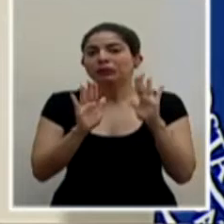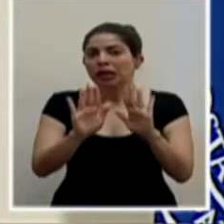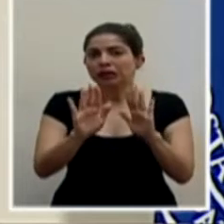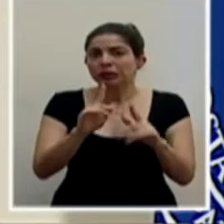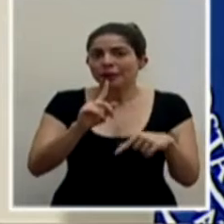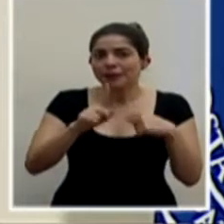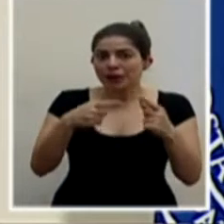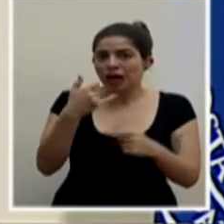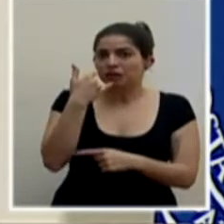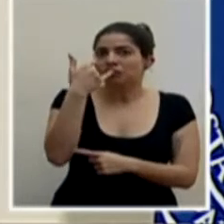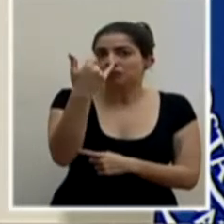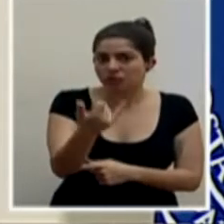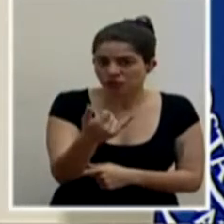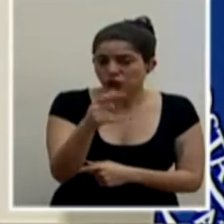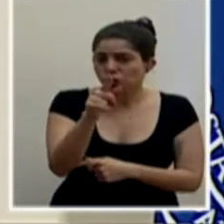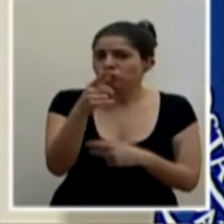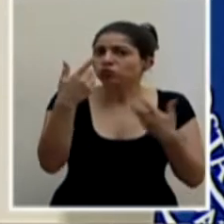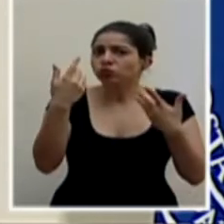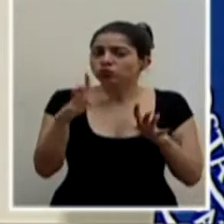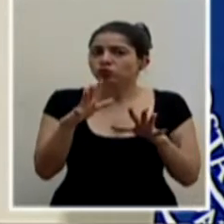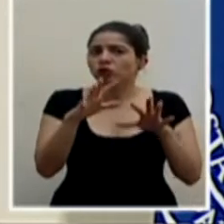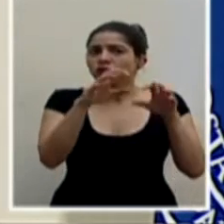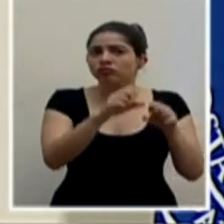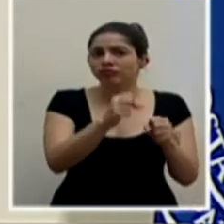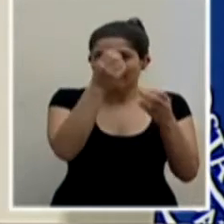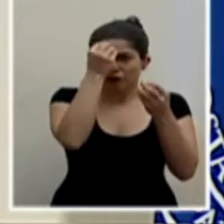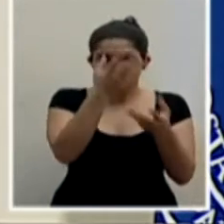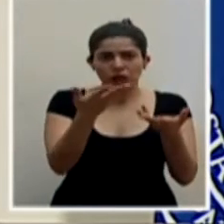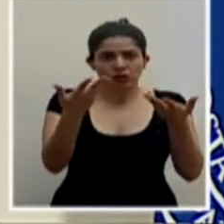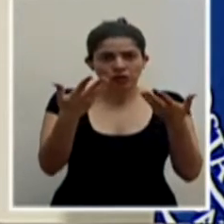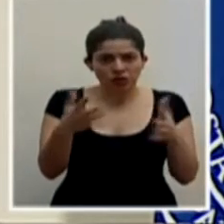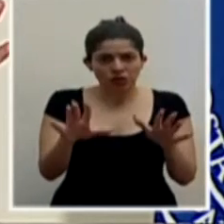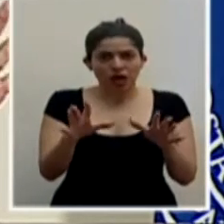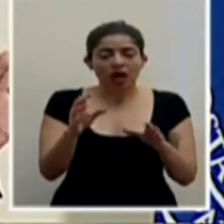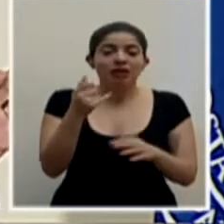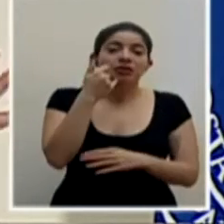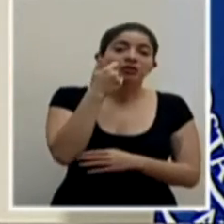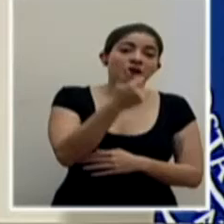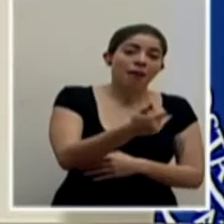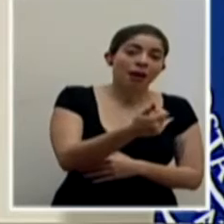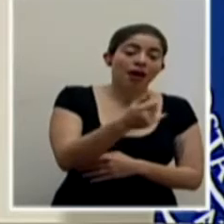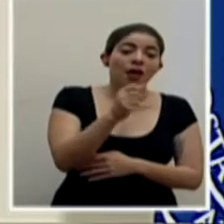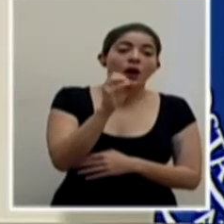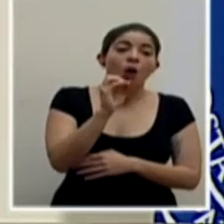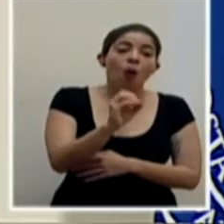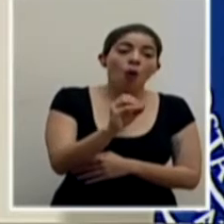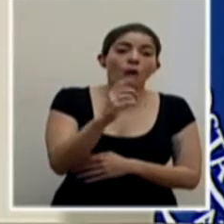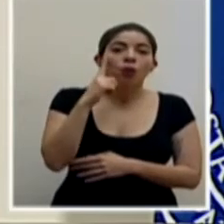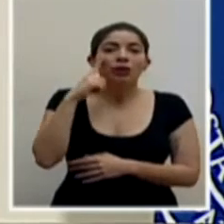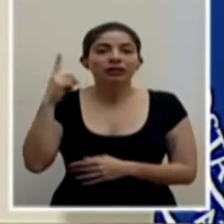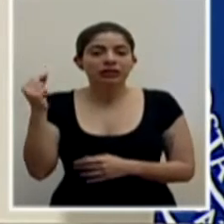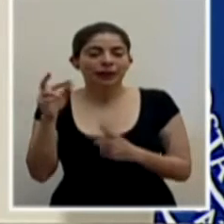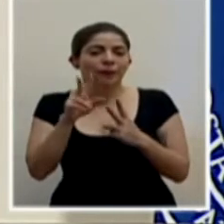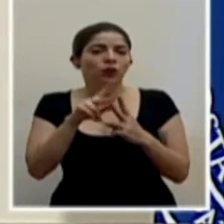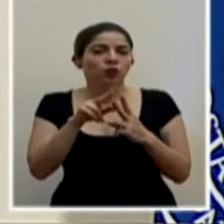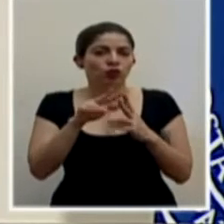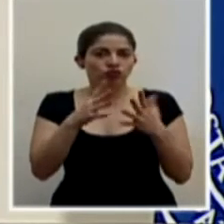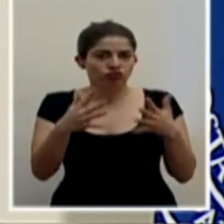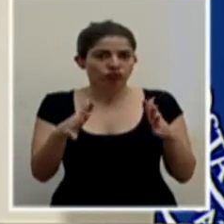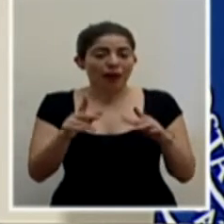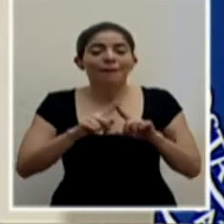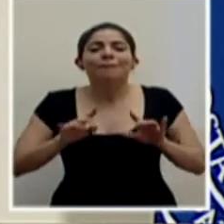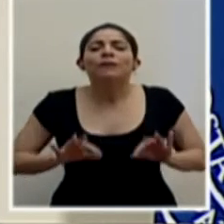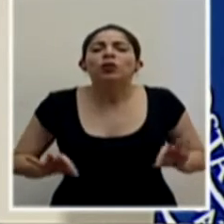vamos a llamar de vuelta. Ustedes ya quedaron con su información registrada, ya sea por la llamada telefónica o por WhatsApp.